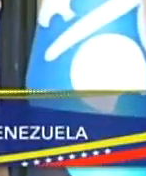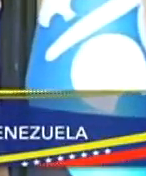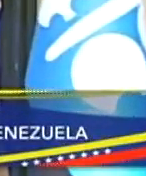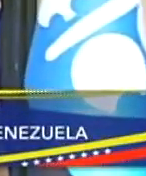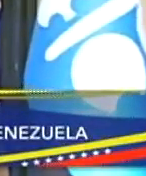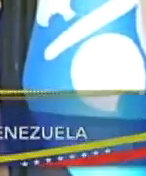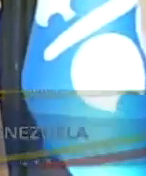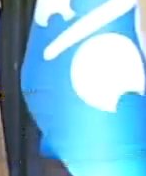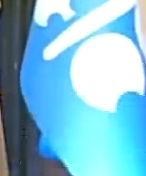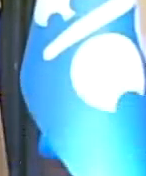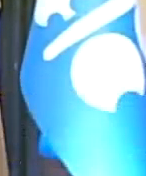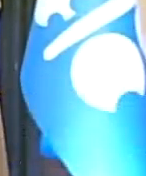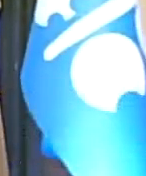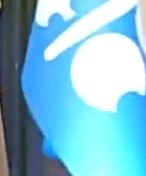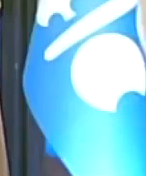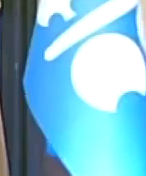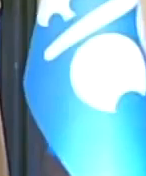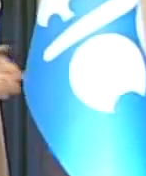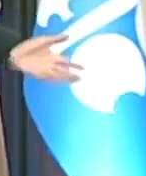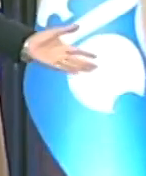siempre bienvenido a nuestro país.